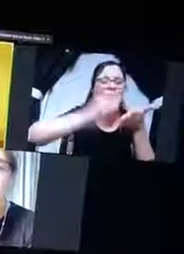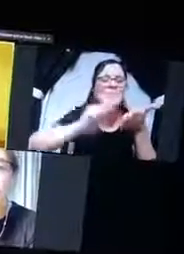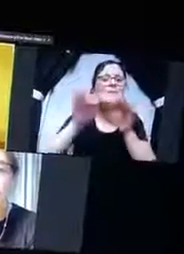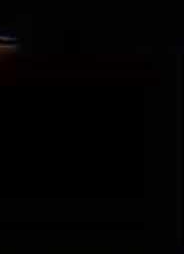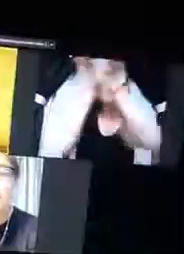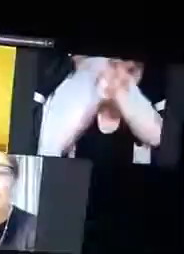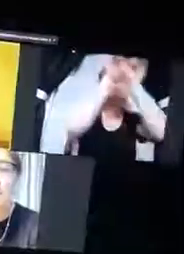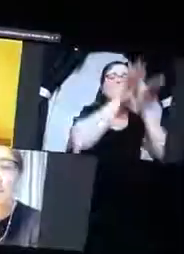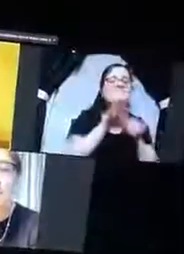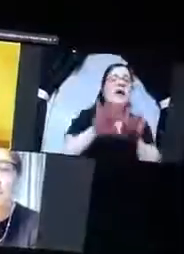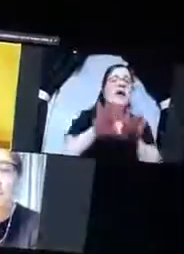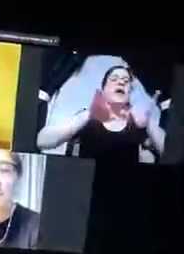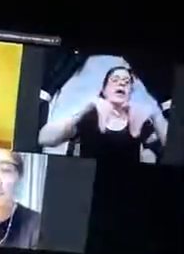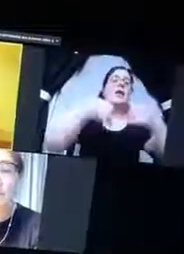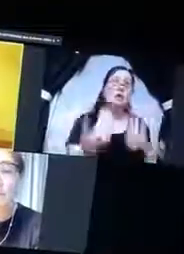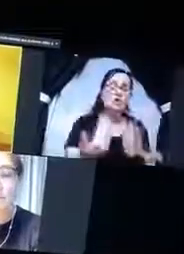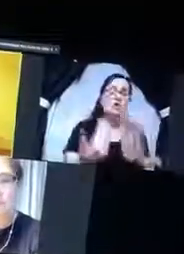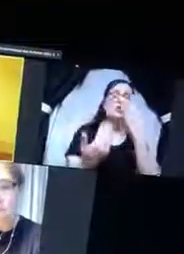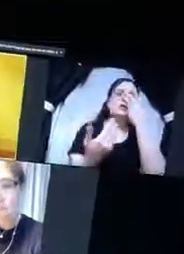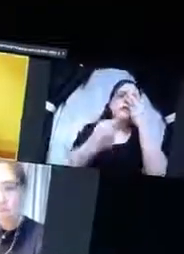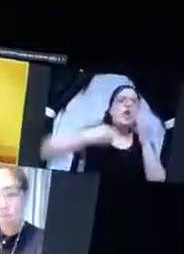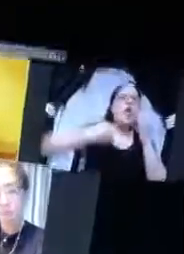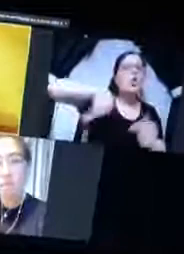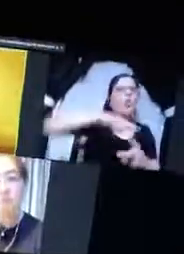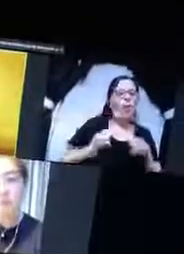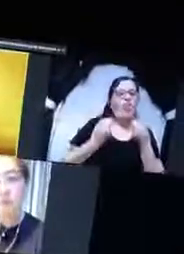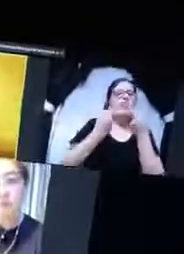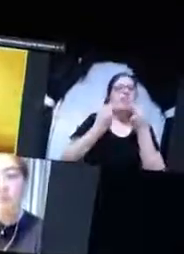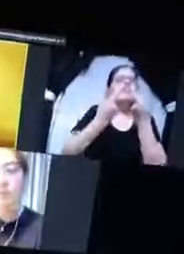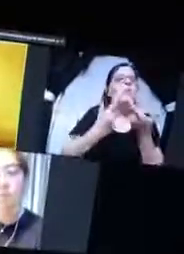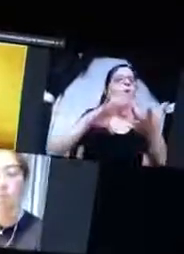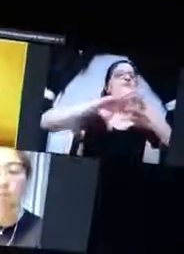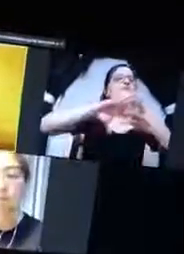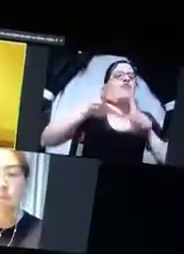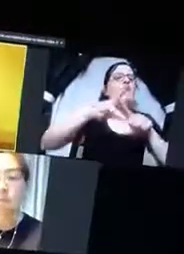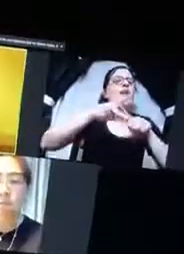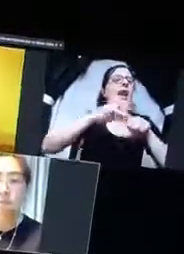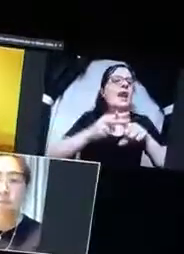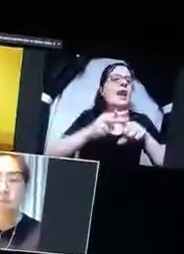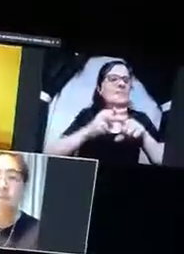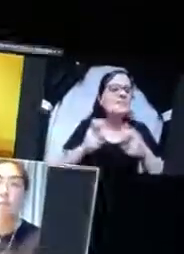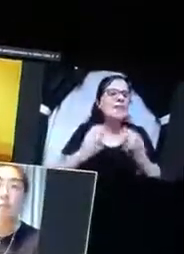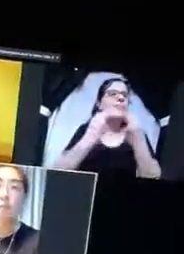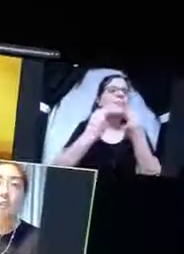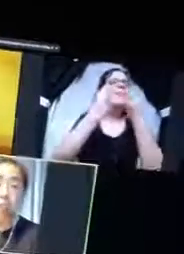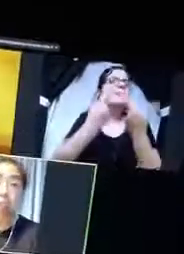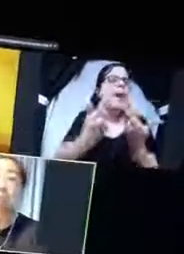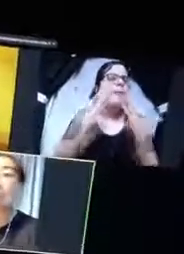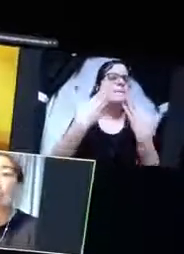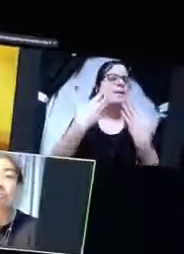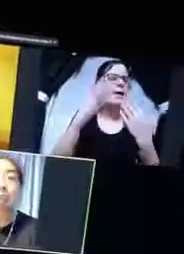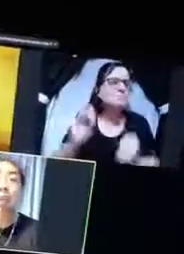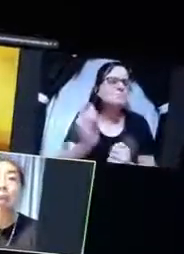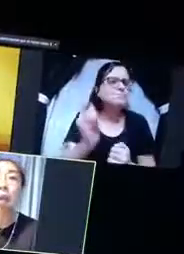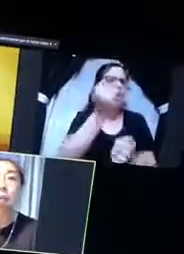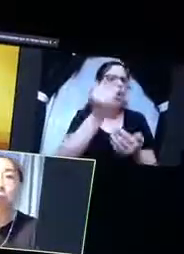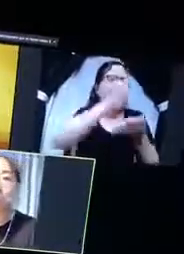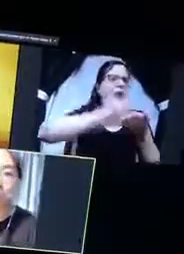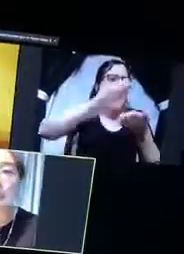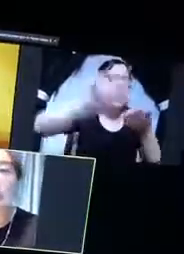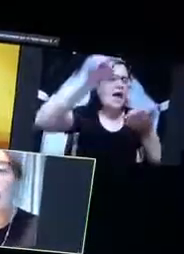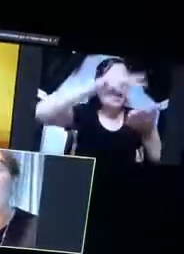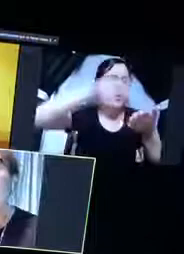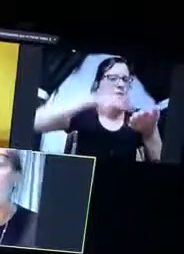Entonces, lo mejor que les podemos dar son herramientas para poder entender esos procesos y para poder actuar en consecuencia. Totalmente. Así que,